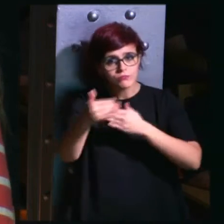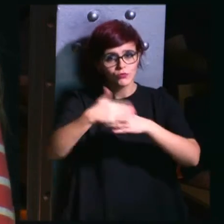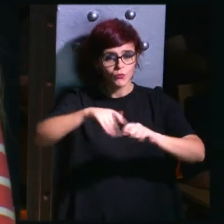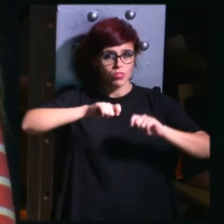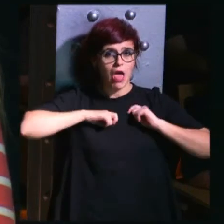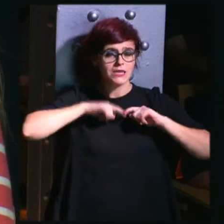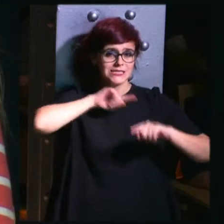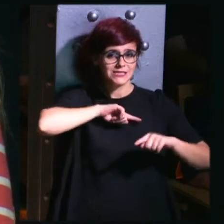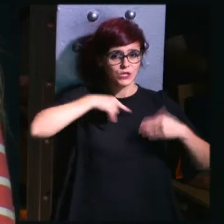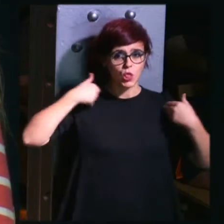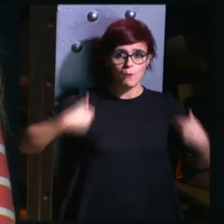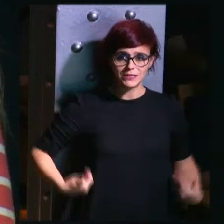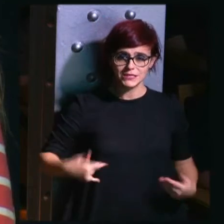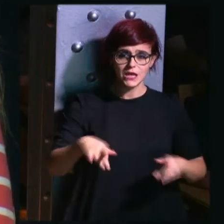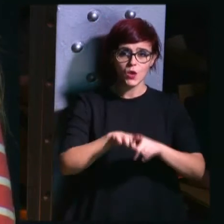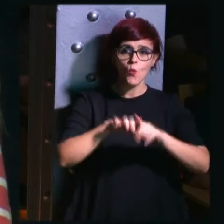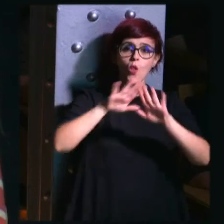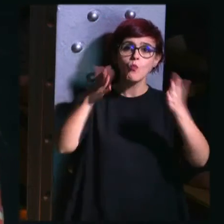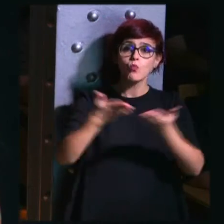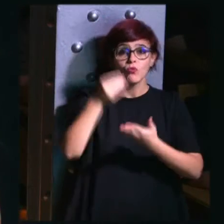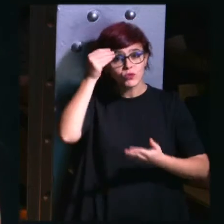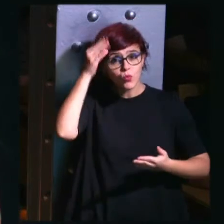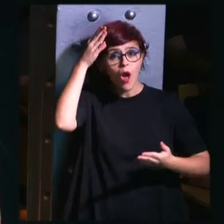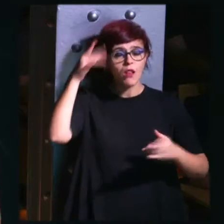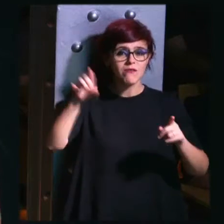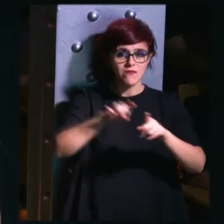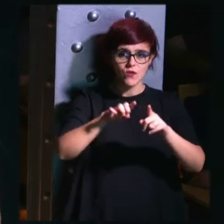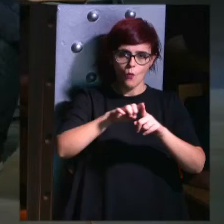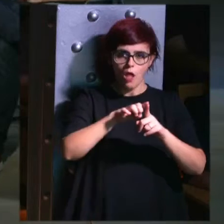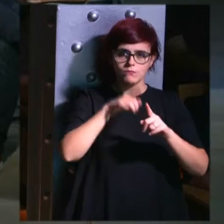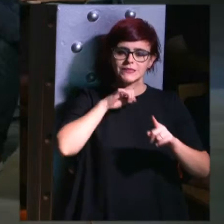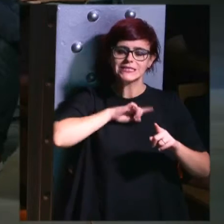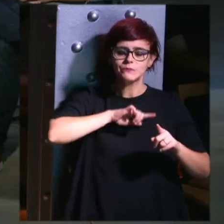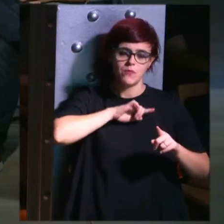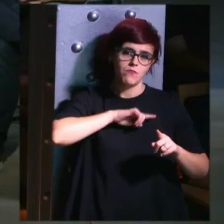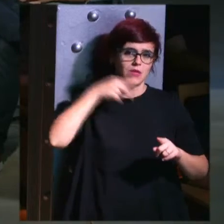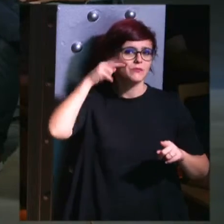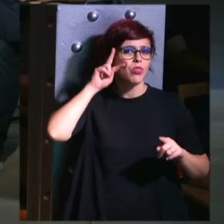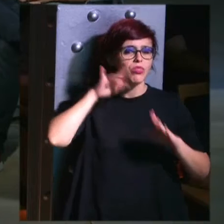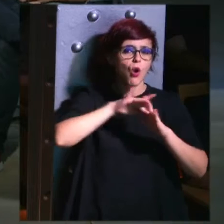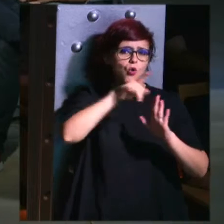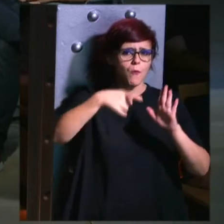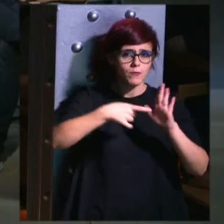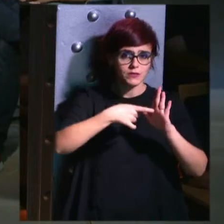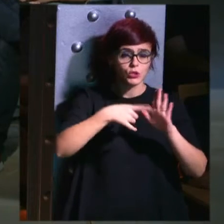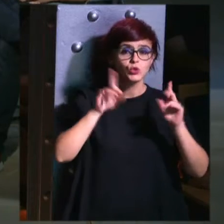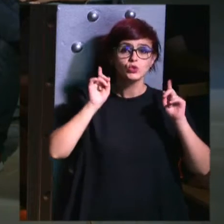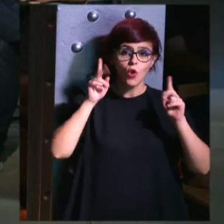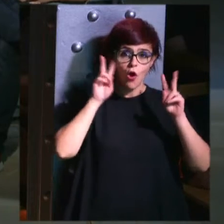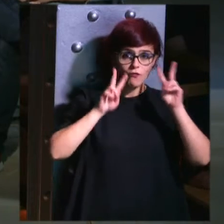de presencia, va a conseguir que en los mundos virtuales sea completa. No solamente con la